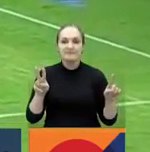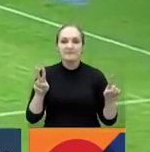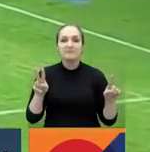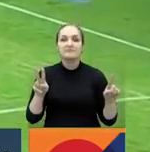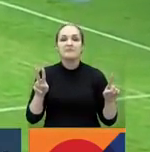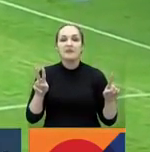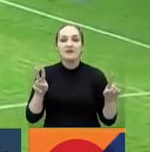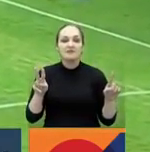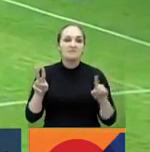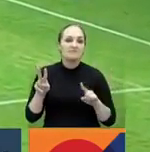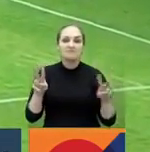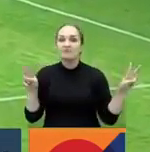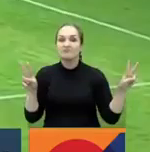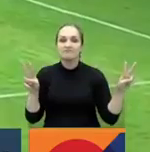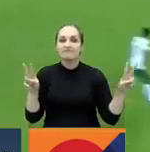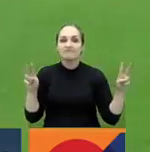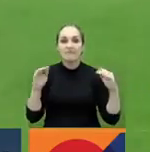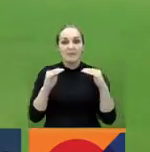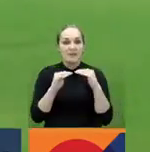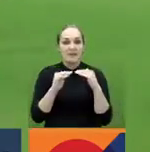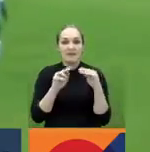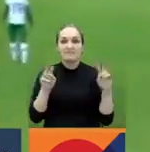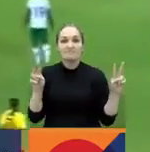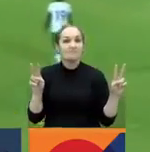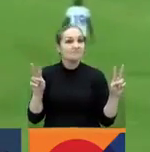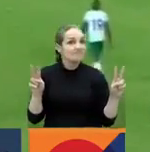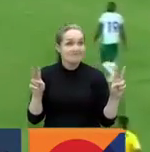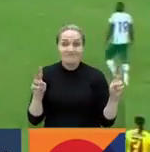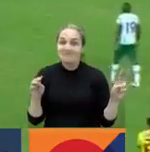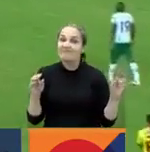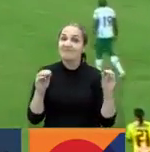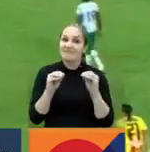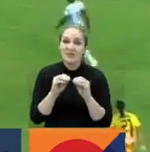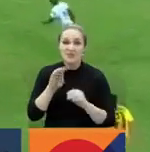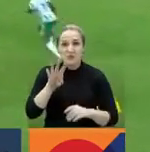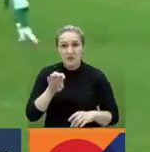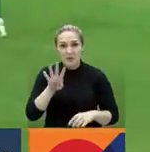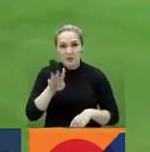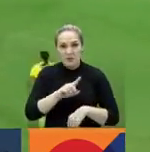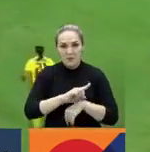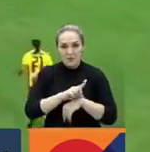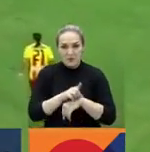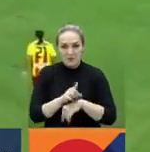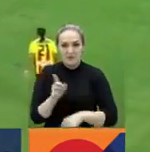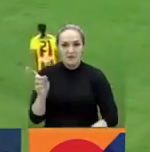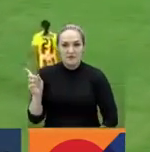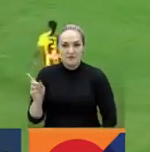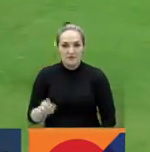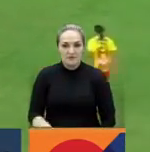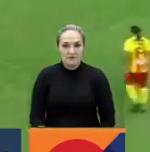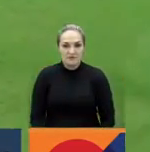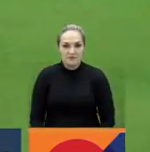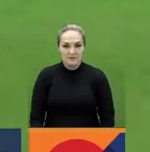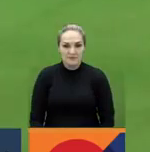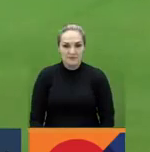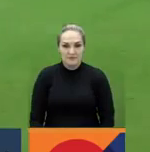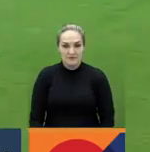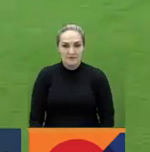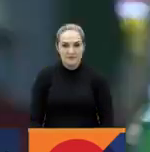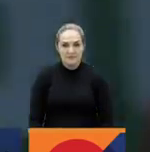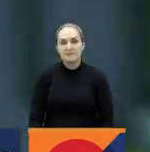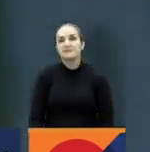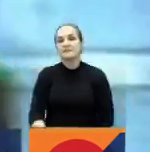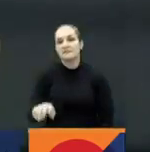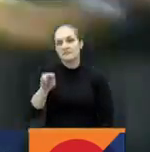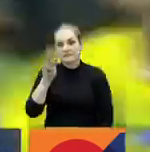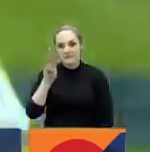todo en tablas. Pero eso no sería todo, pues al minuto 90 más 4, Alejandro Piedradita sacaría este remate de afuera del área para meter